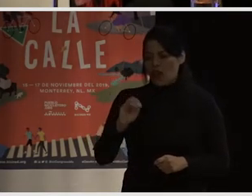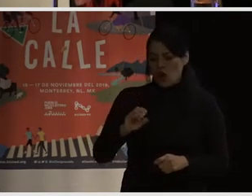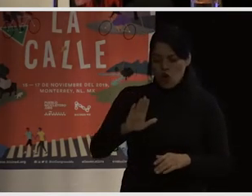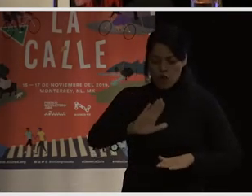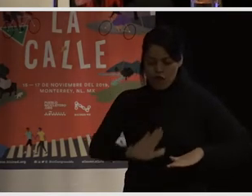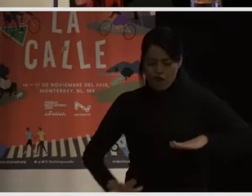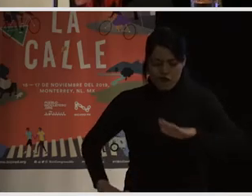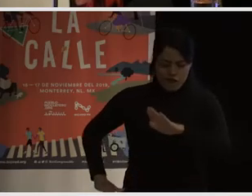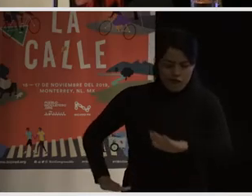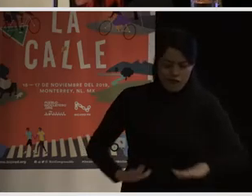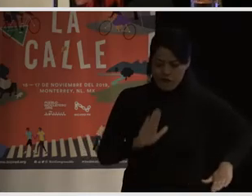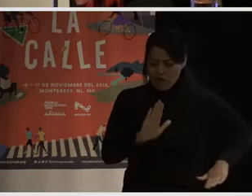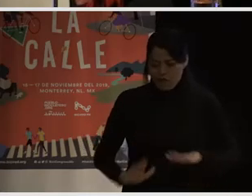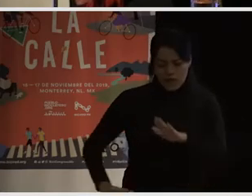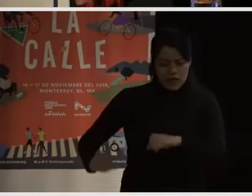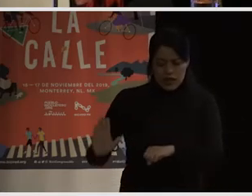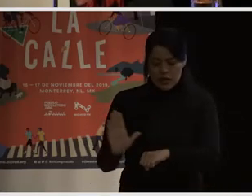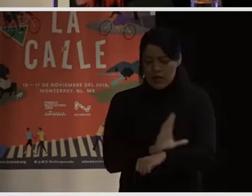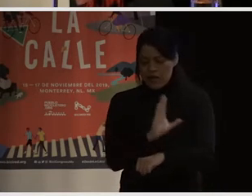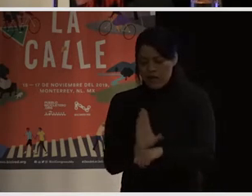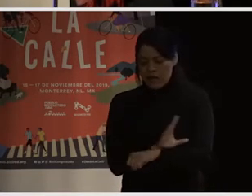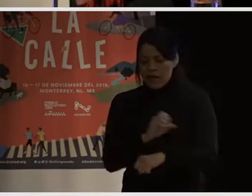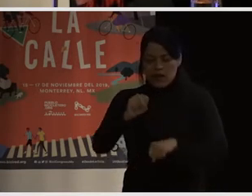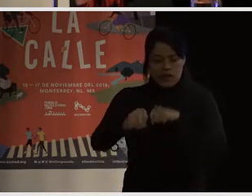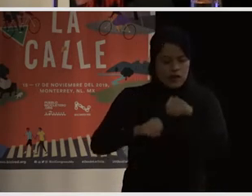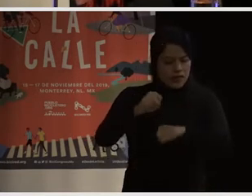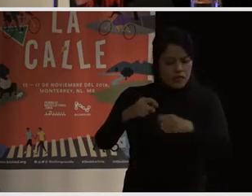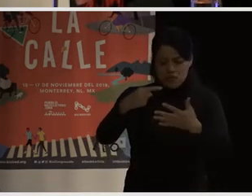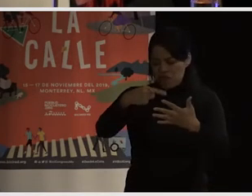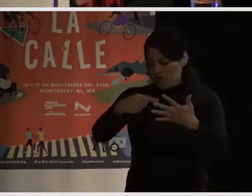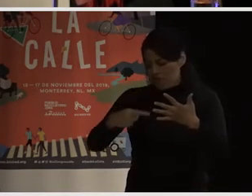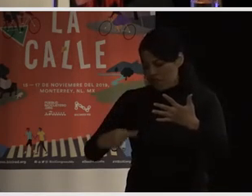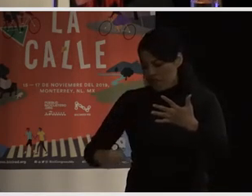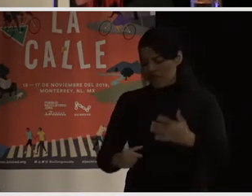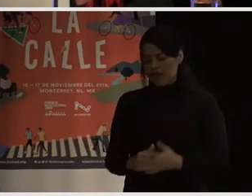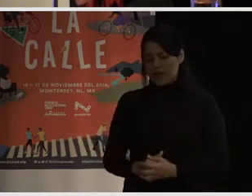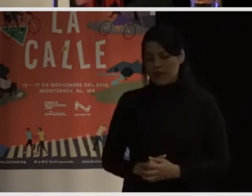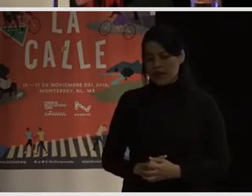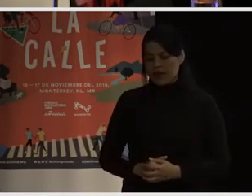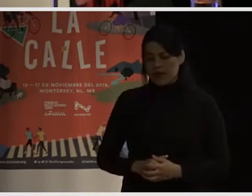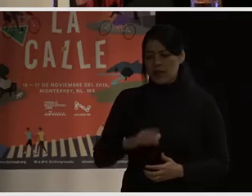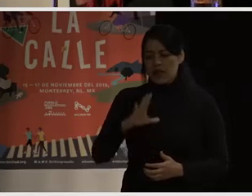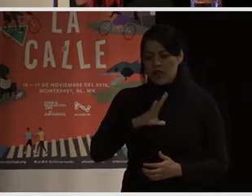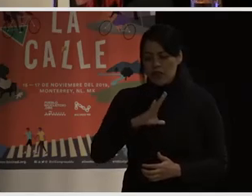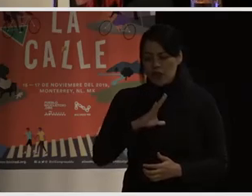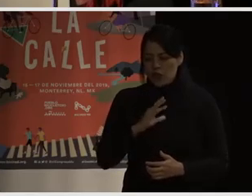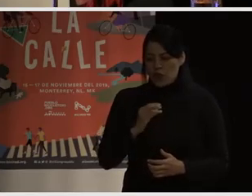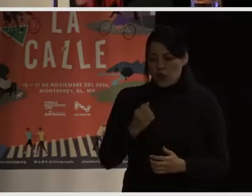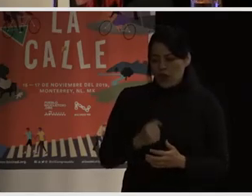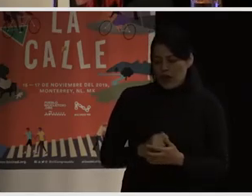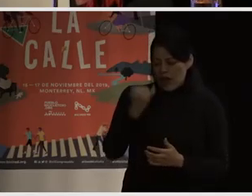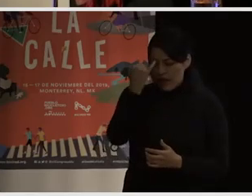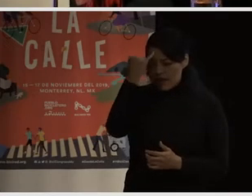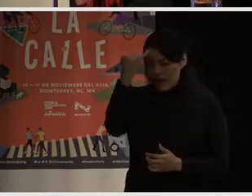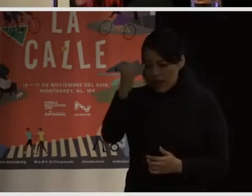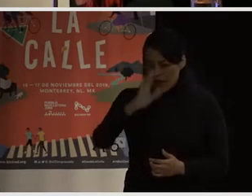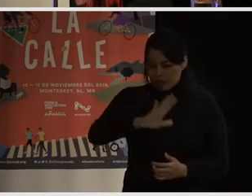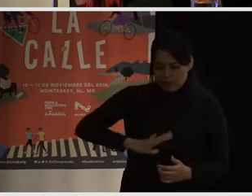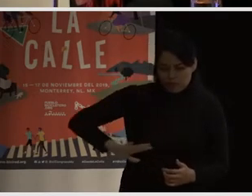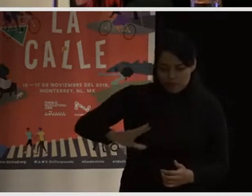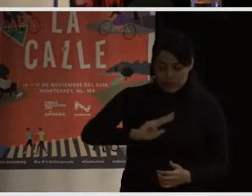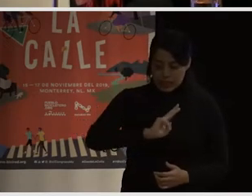scooters eléctricos la bicicleta sin anclaje etc etc y hay un criterio metropolitano donde los municipios se van